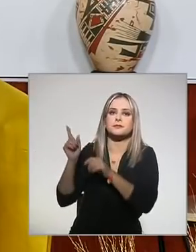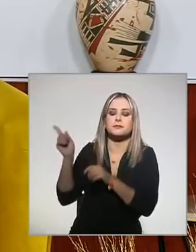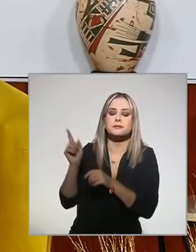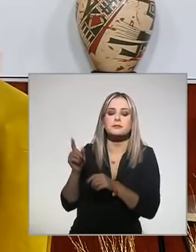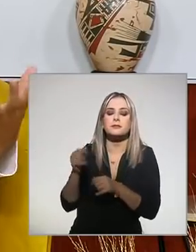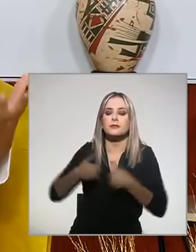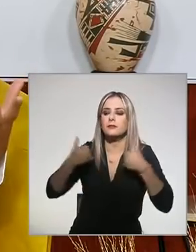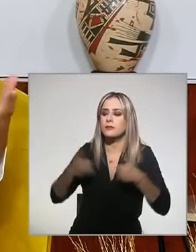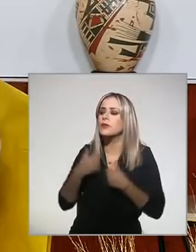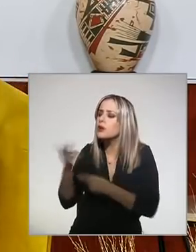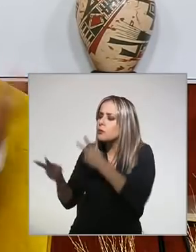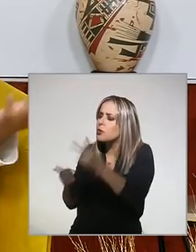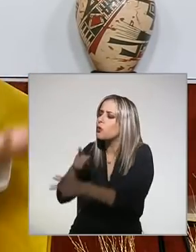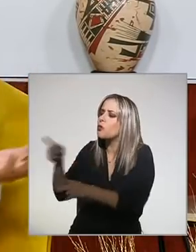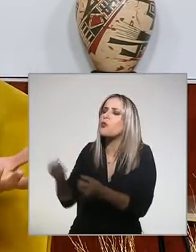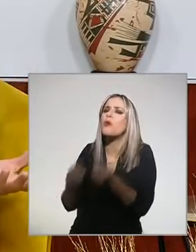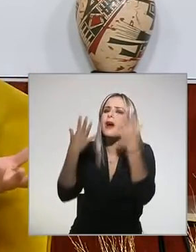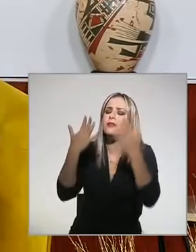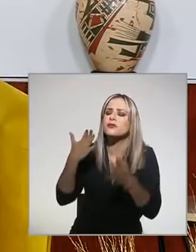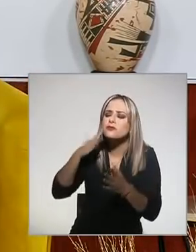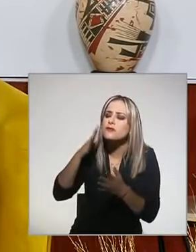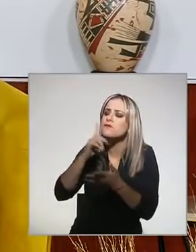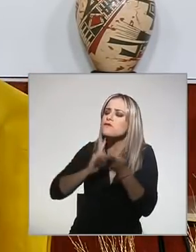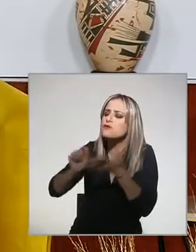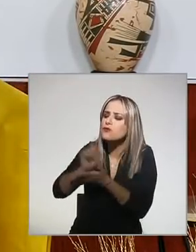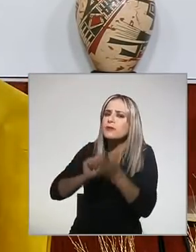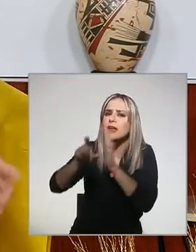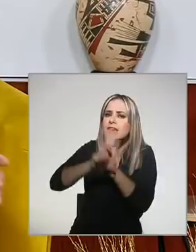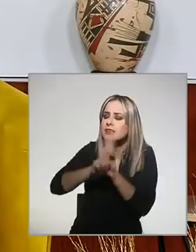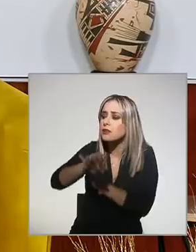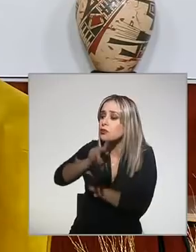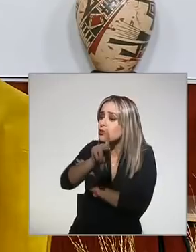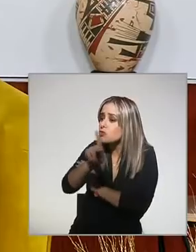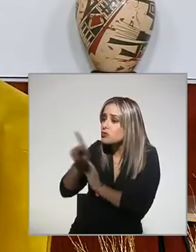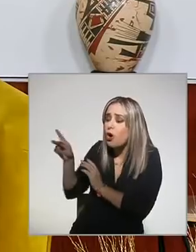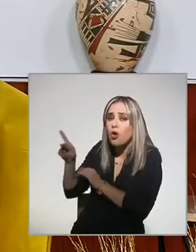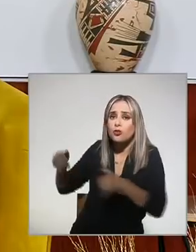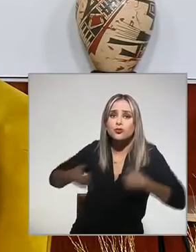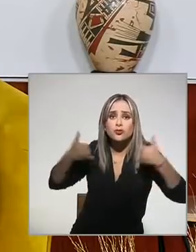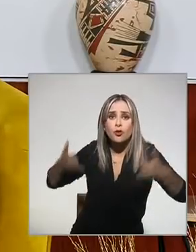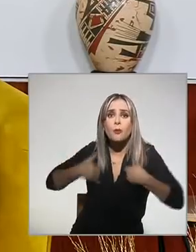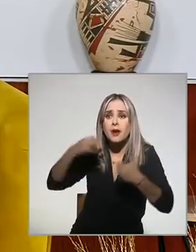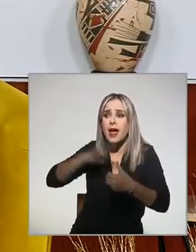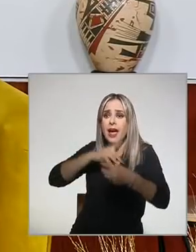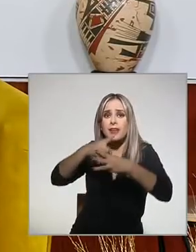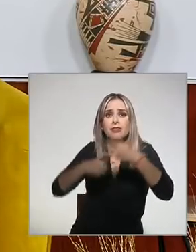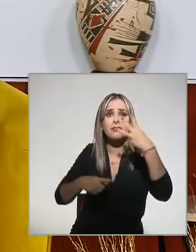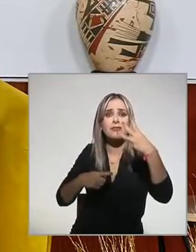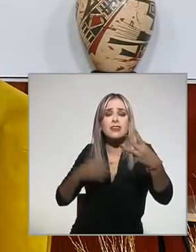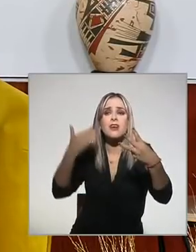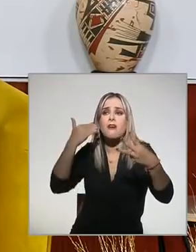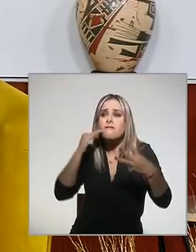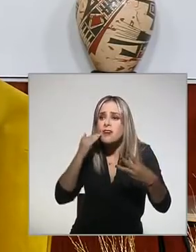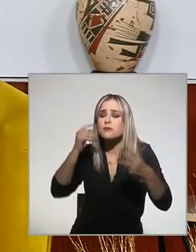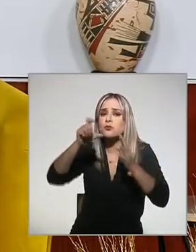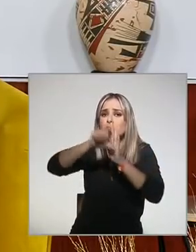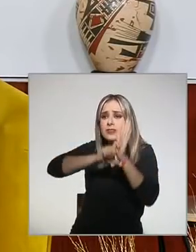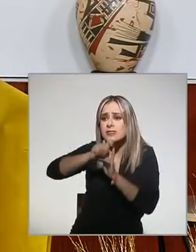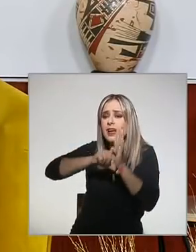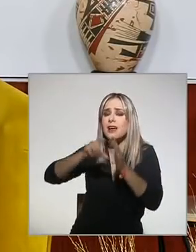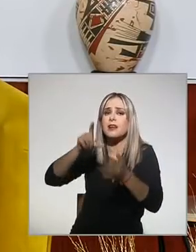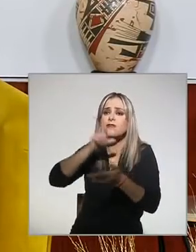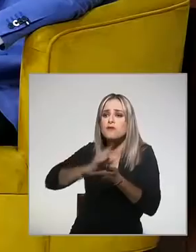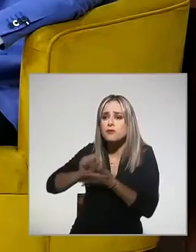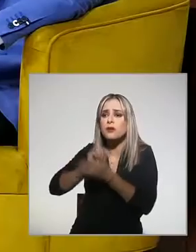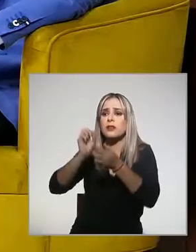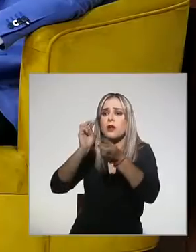adolescentes, ¿cuántas redes sociodigitales tienes? ¿Y cuál es la respuesta? O sea, todos tienen más de 3. Y ahí es donde entramos en